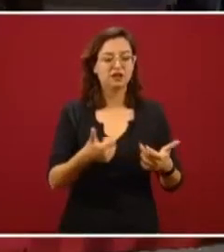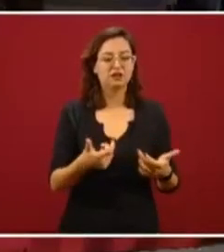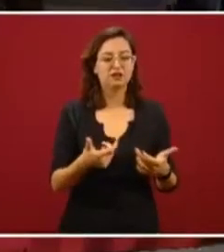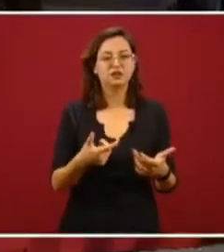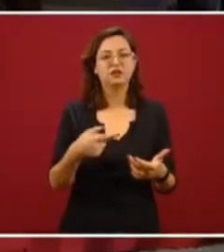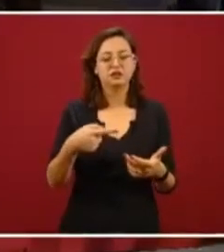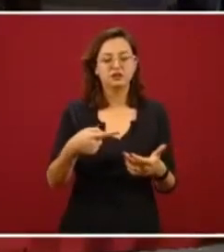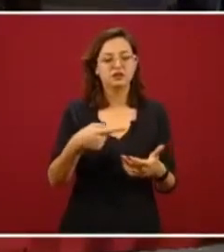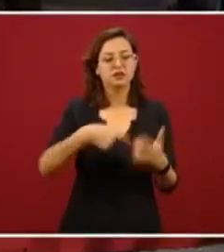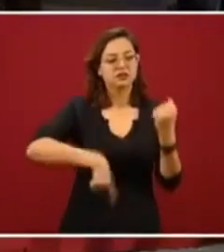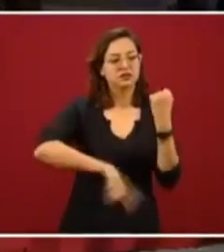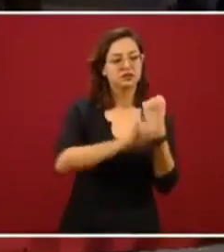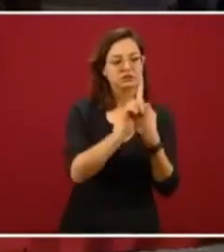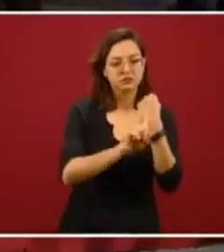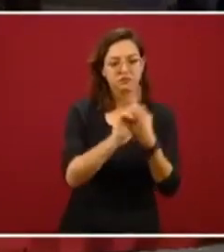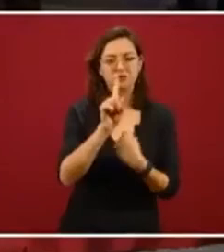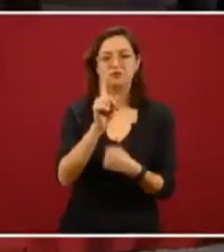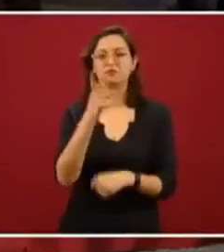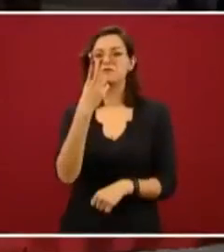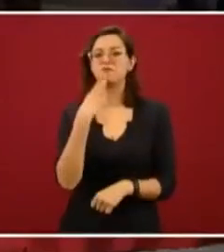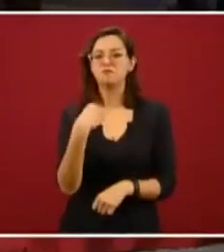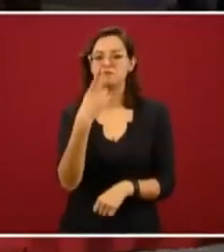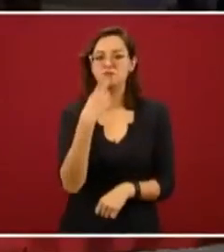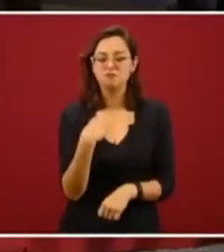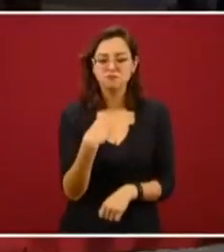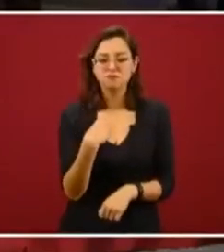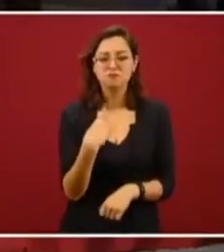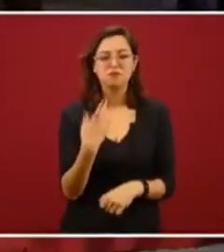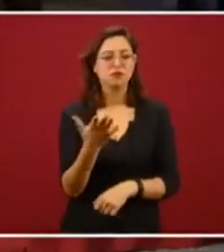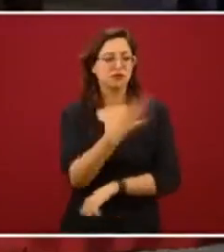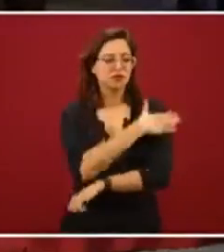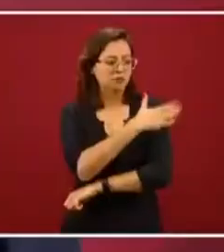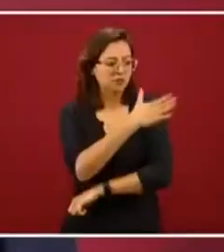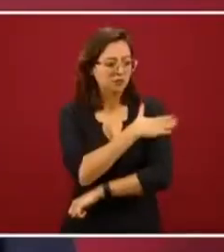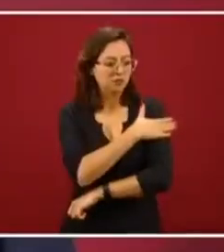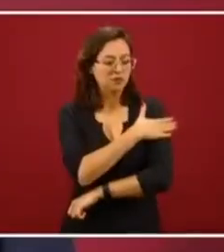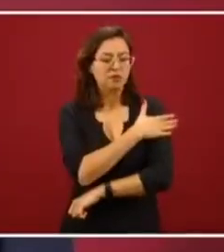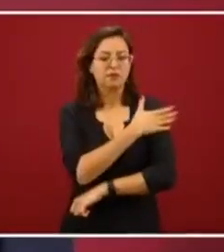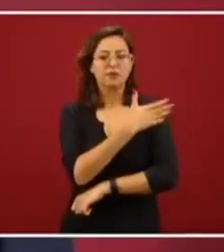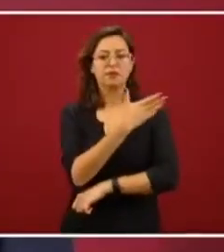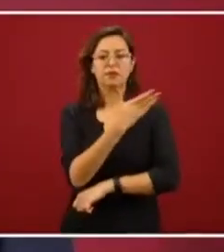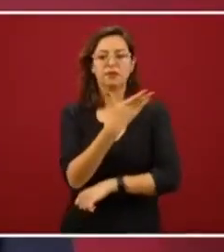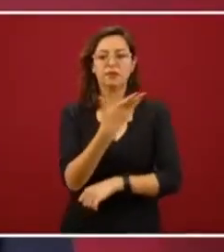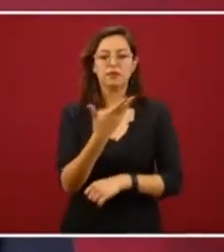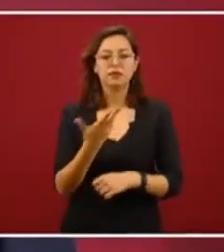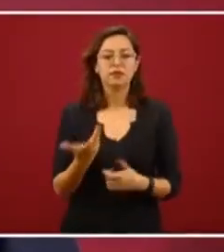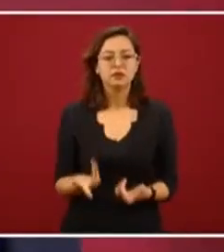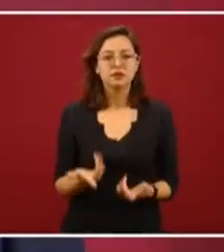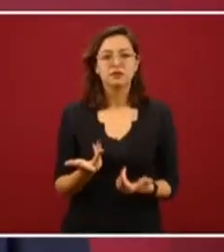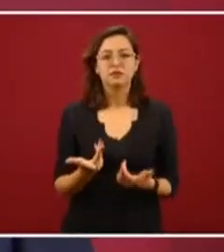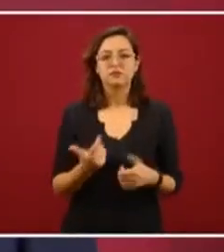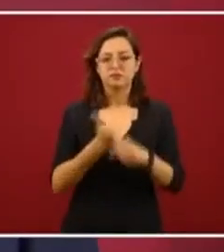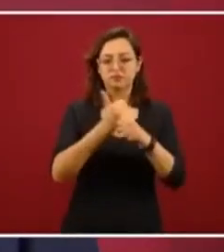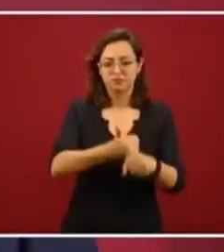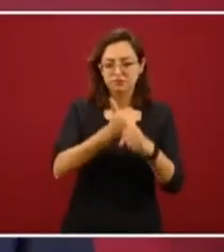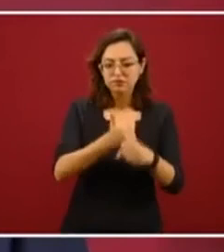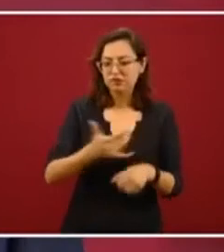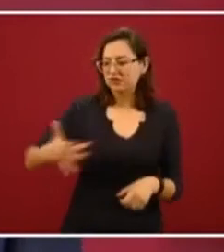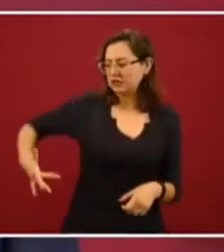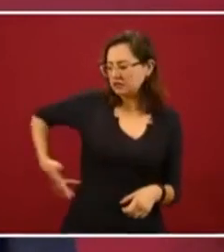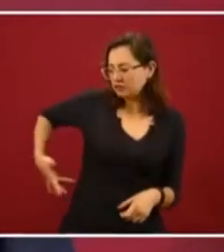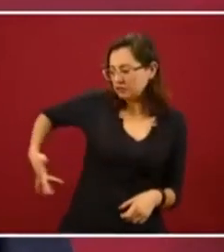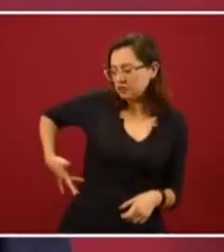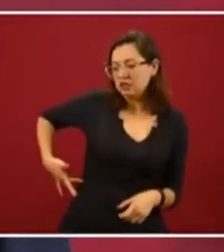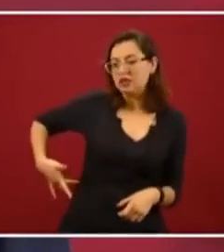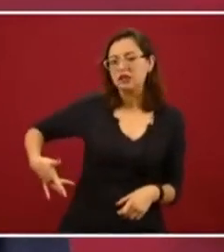problemas, repito, de diabetes, de hipertensión, que tengan padecimientos renales,